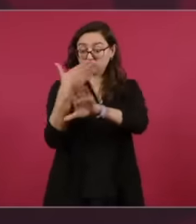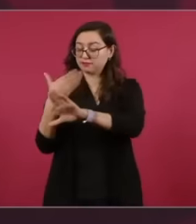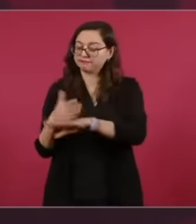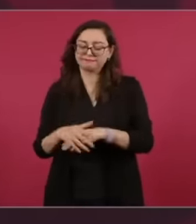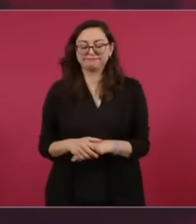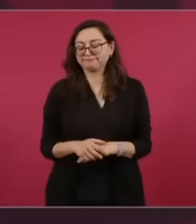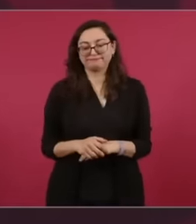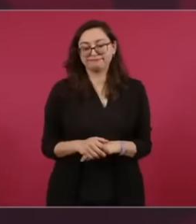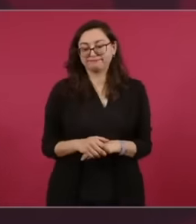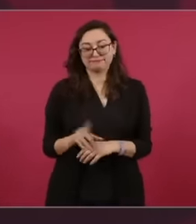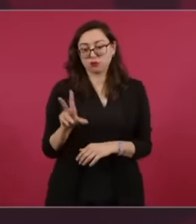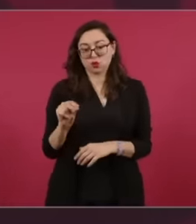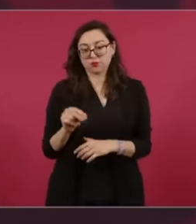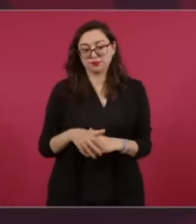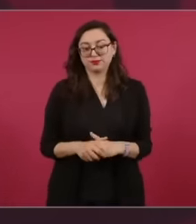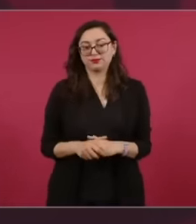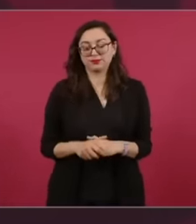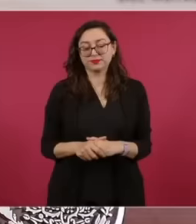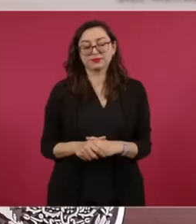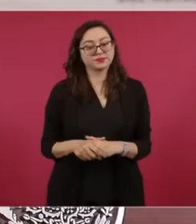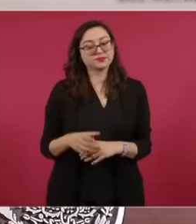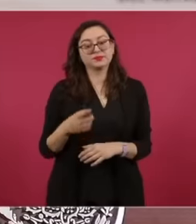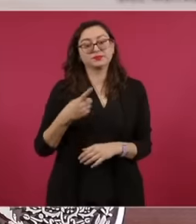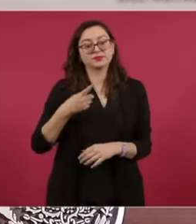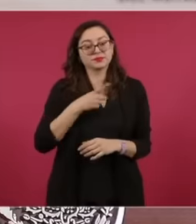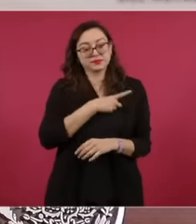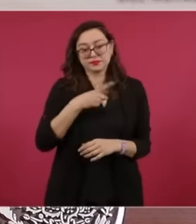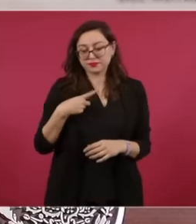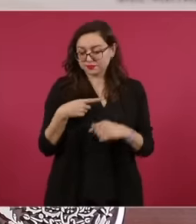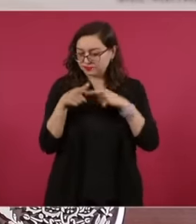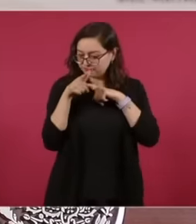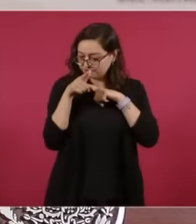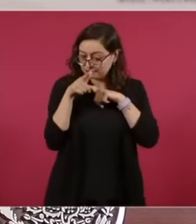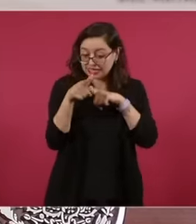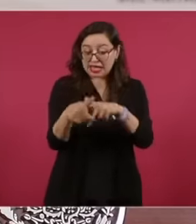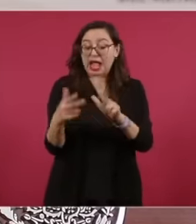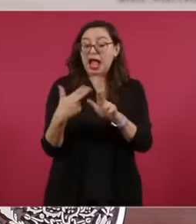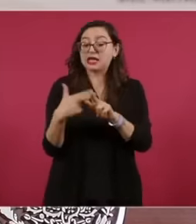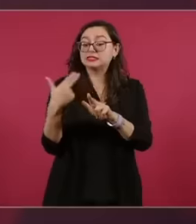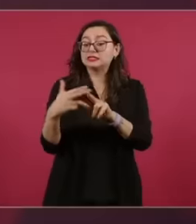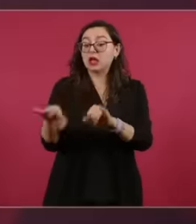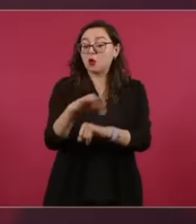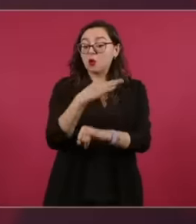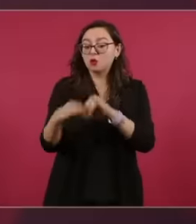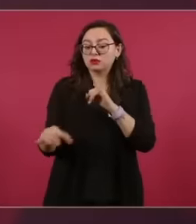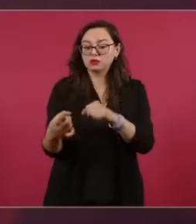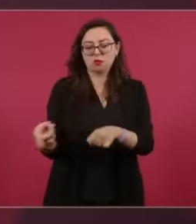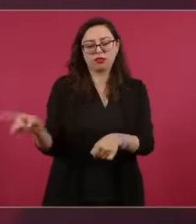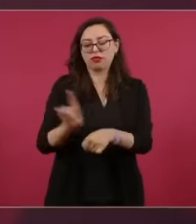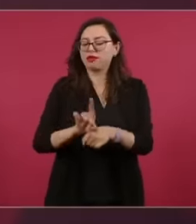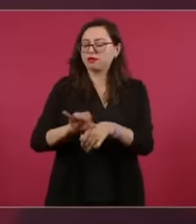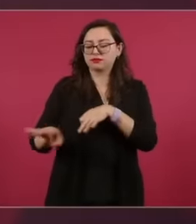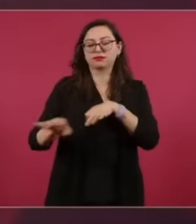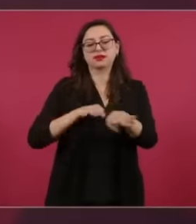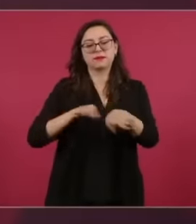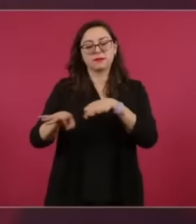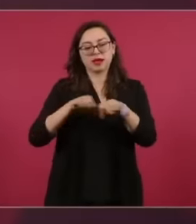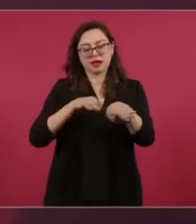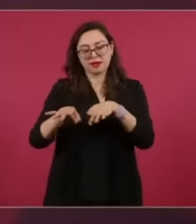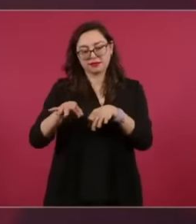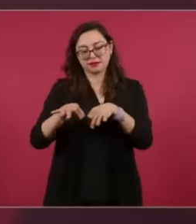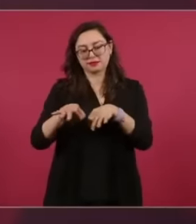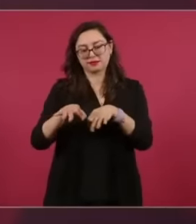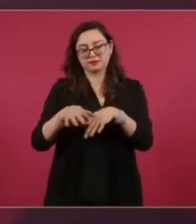Entonces, tenemos que seguir hasta el último día garantizando la paz y la tranquilidad,